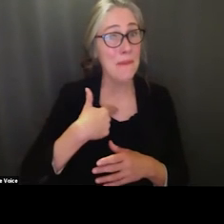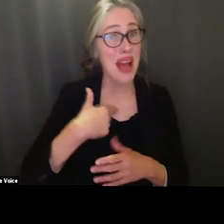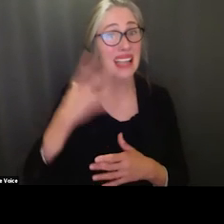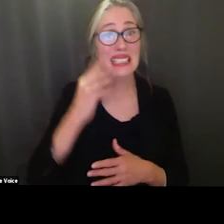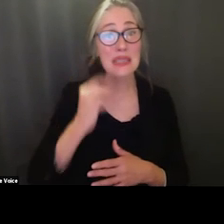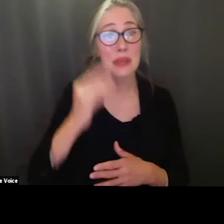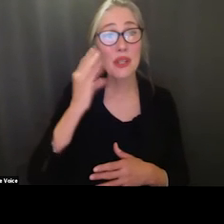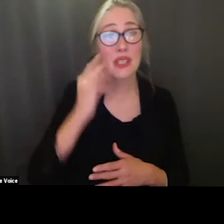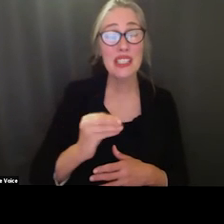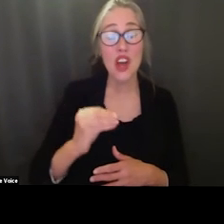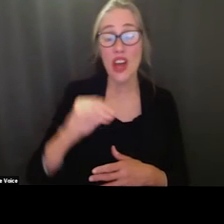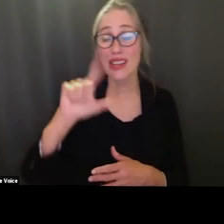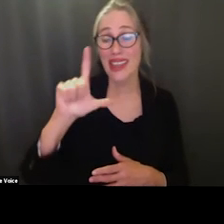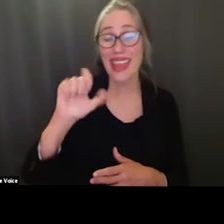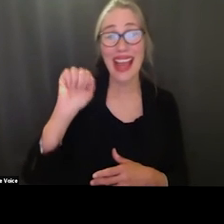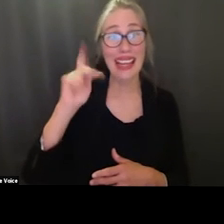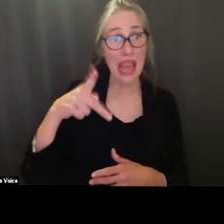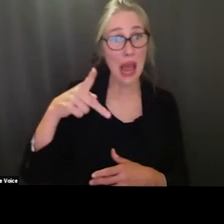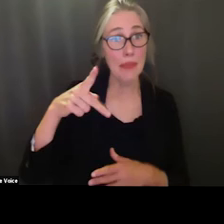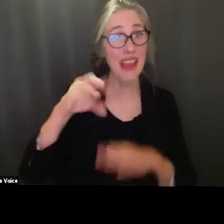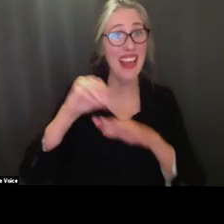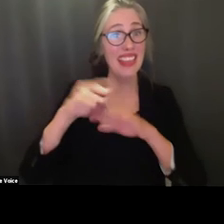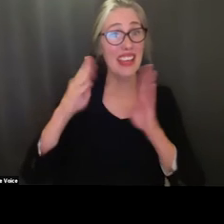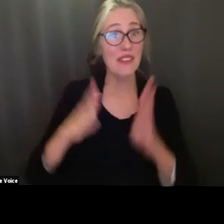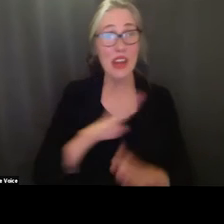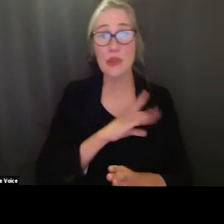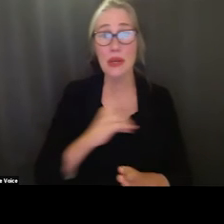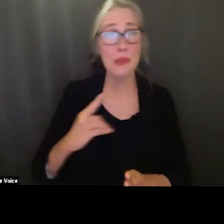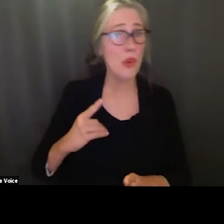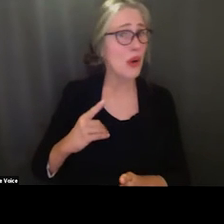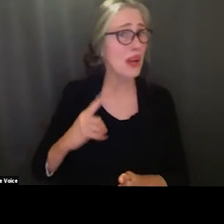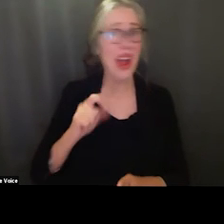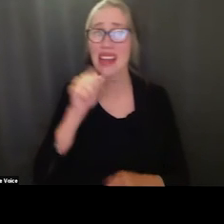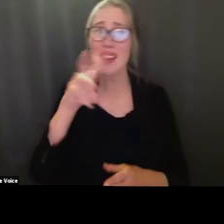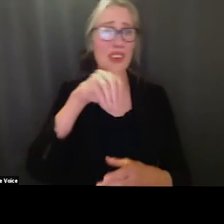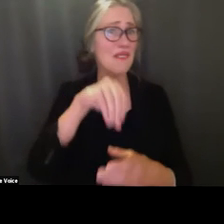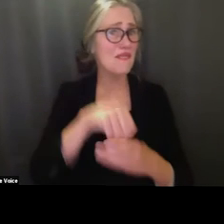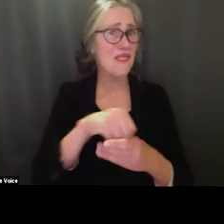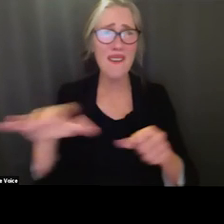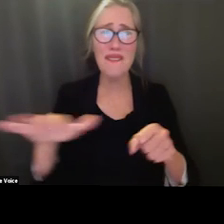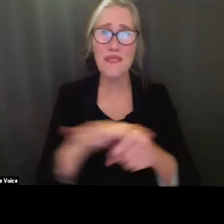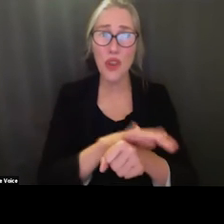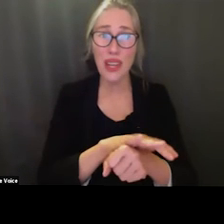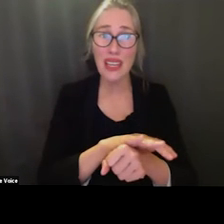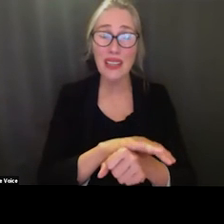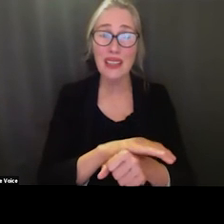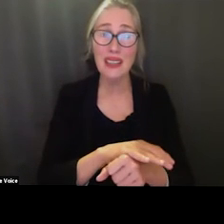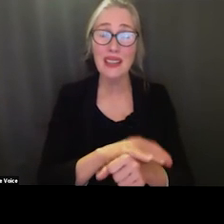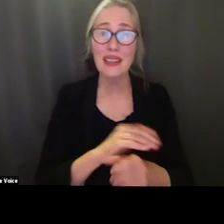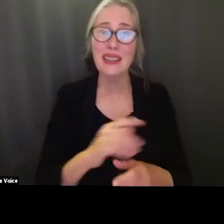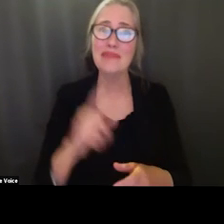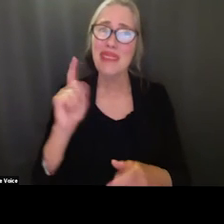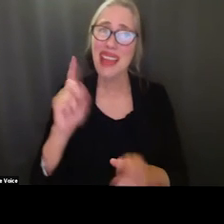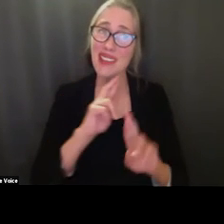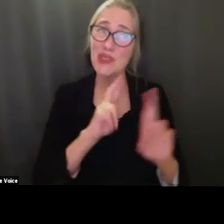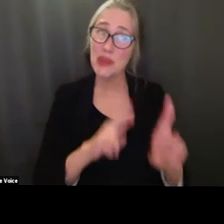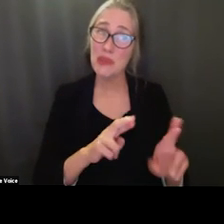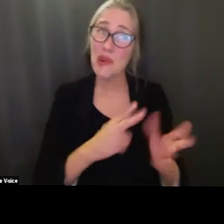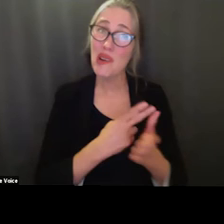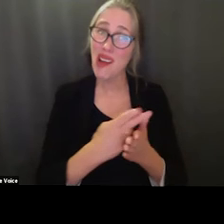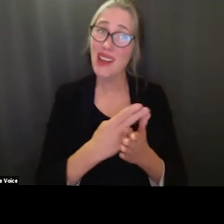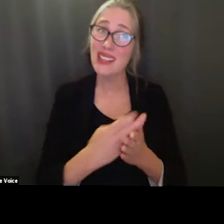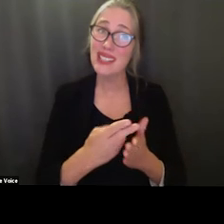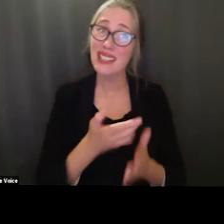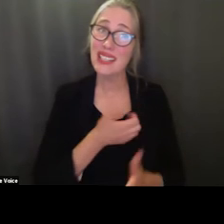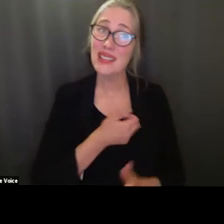del LCAP es que realmente no pude participar de verdad. Y como mencioné, tengo que decir que se